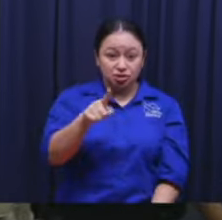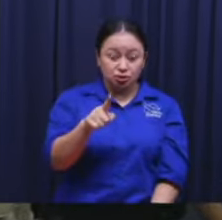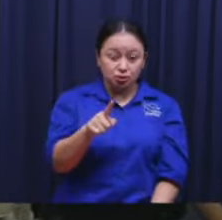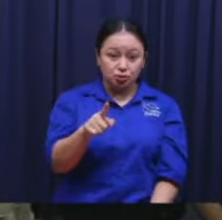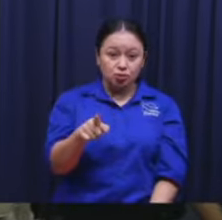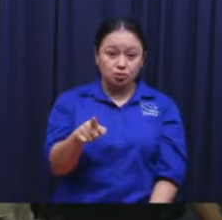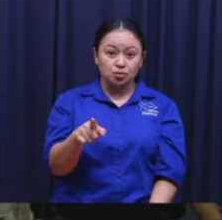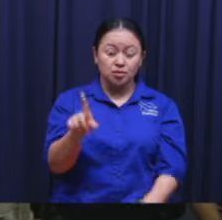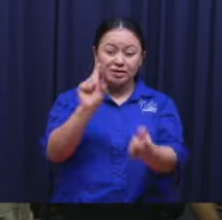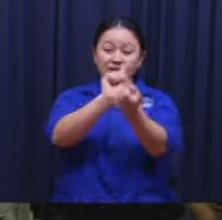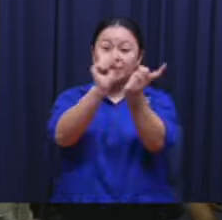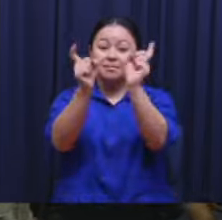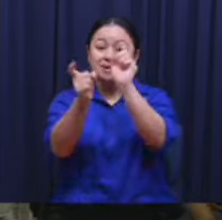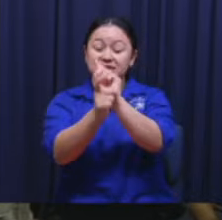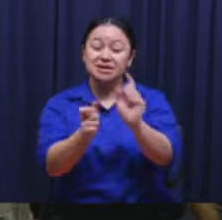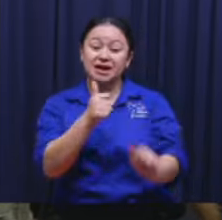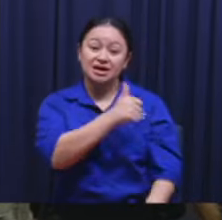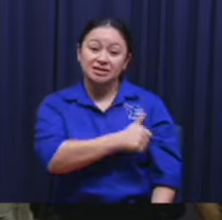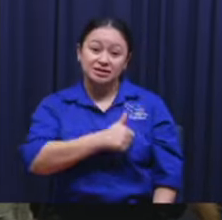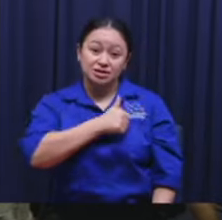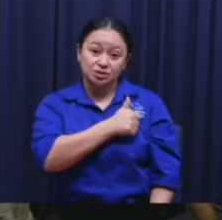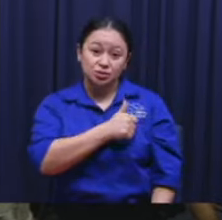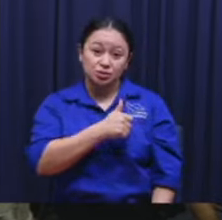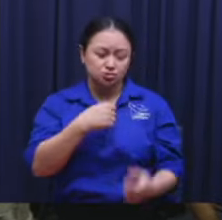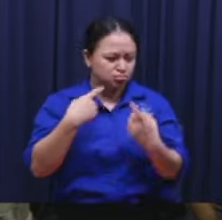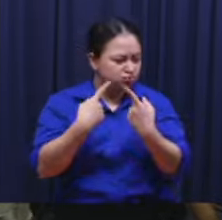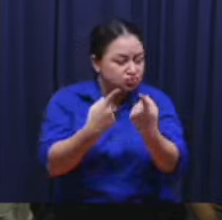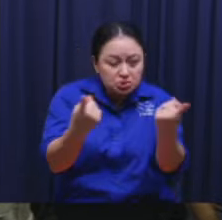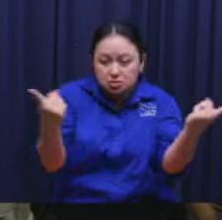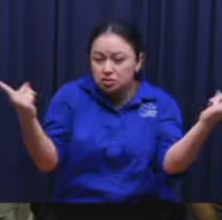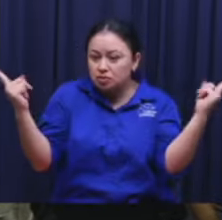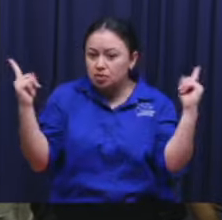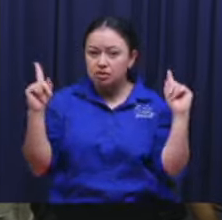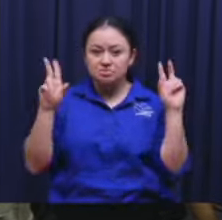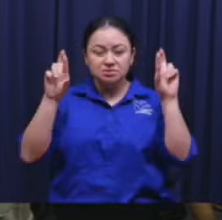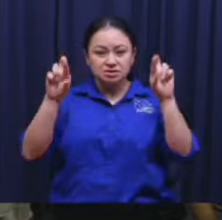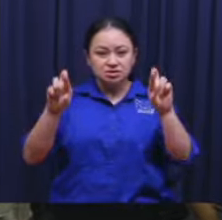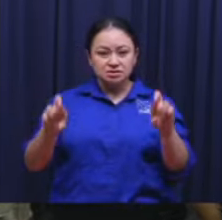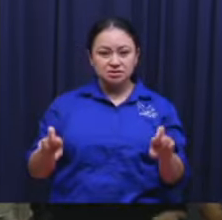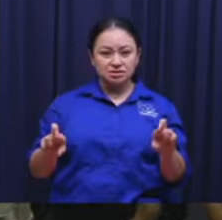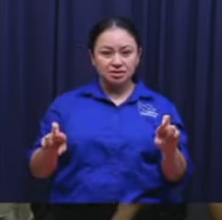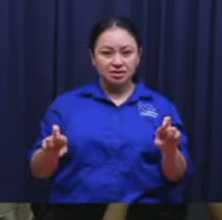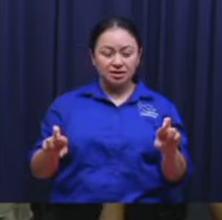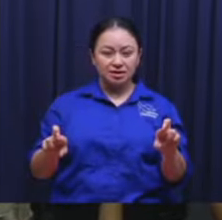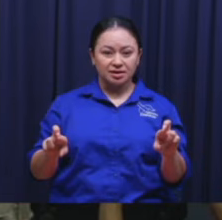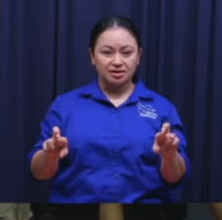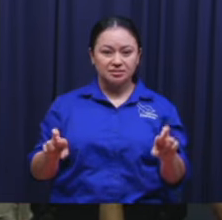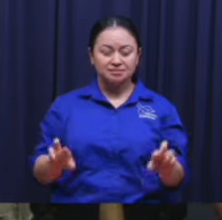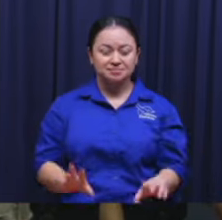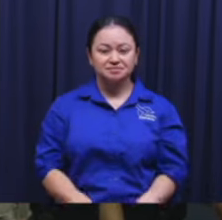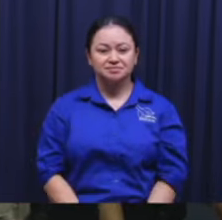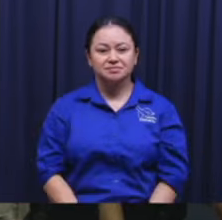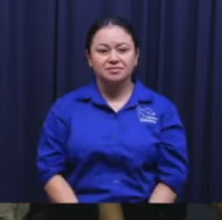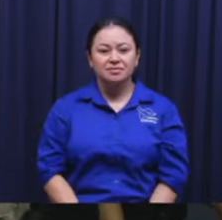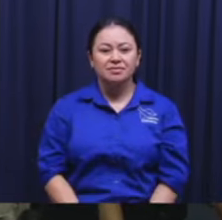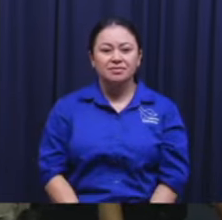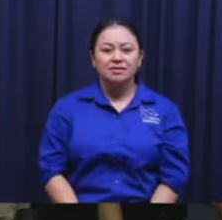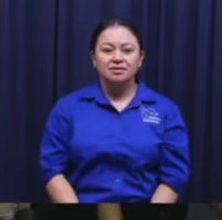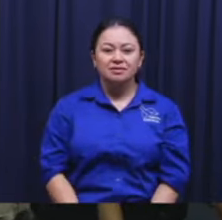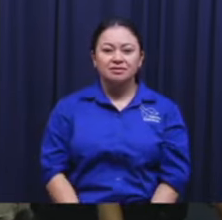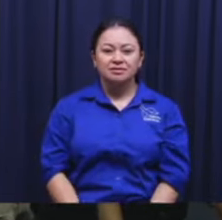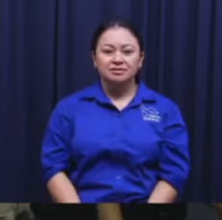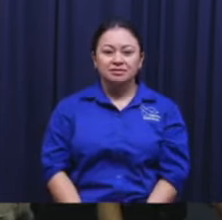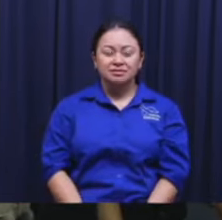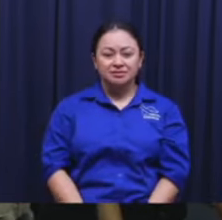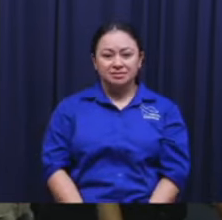actitud referente a todos los que te rodean. Por eso es que el más grande mandamiento es: amarás al Señor tu Dios con todo espíritu, alma, cuerpo y mente, y